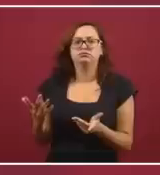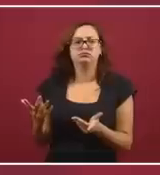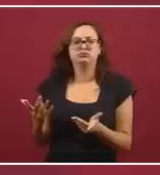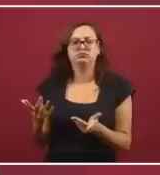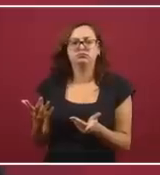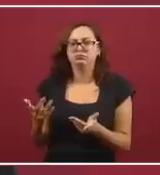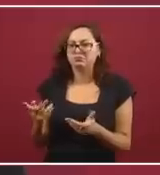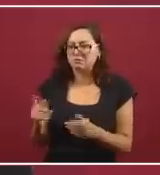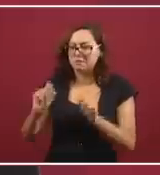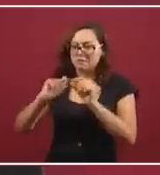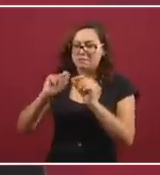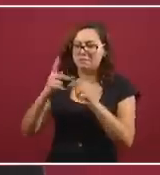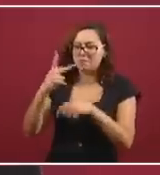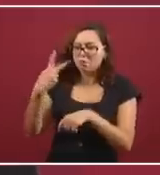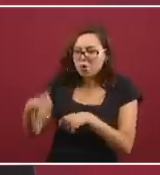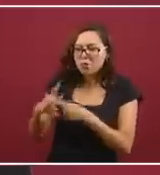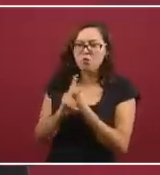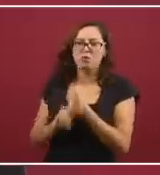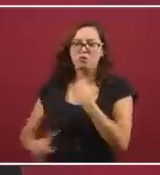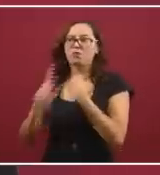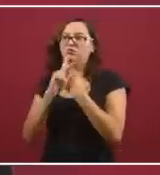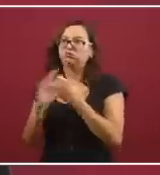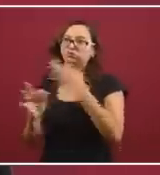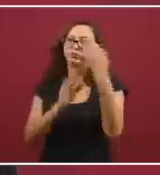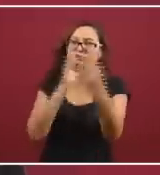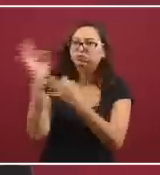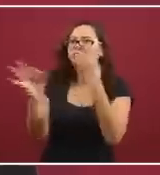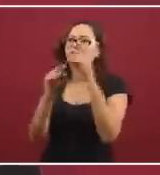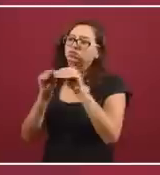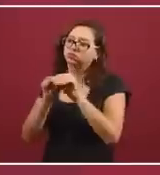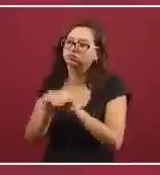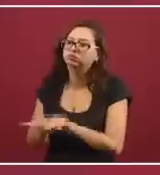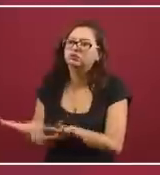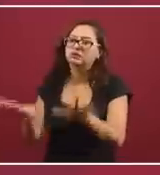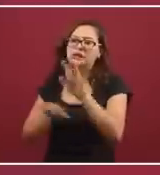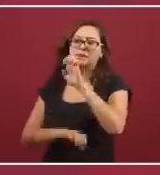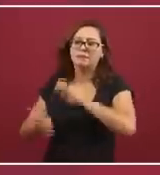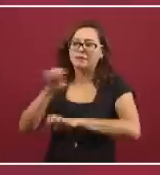a sus países promueven sus empresas